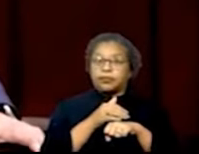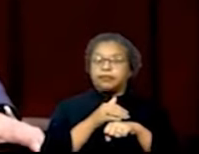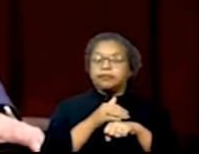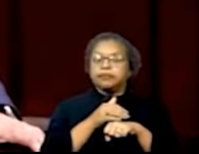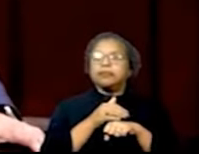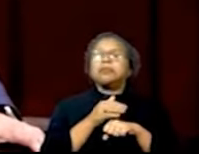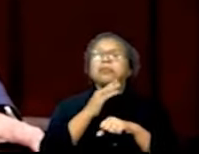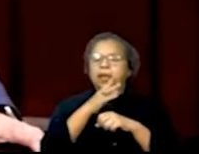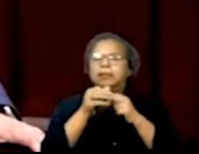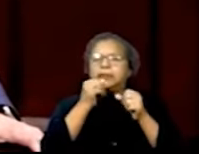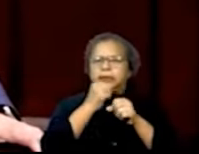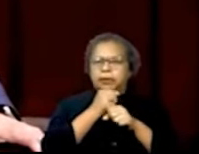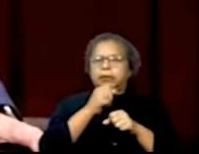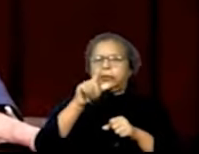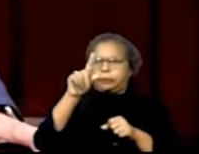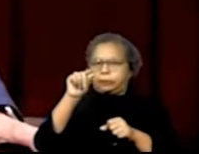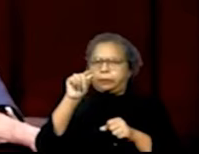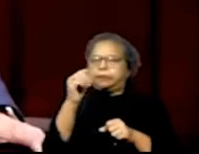2015 específicamente,